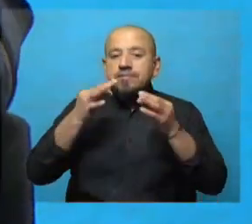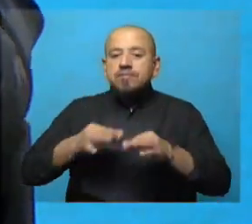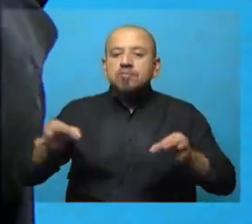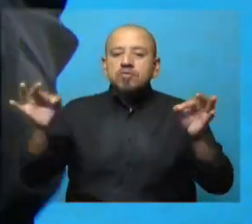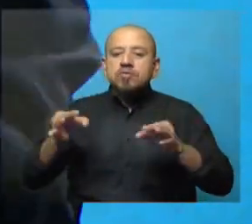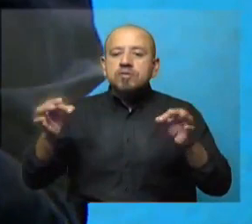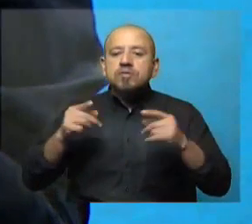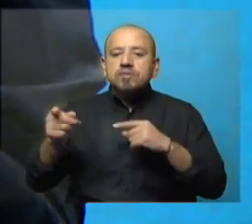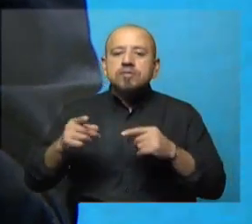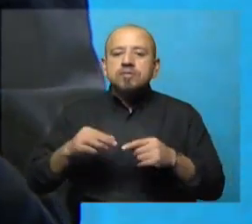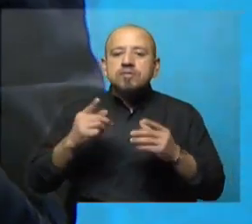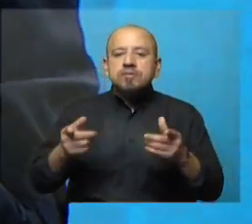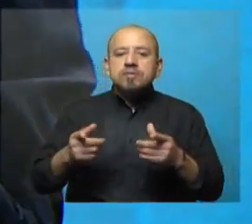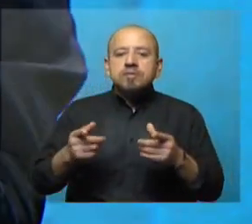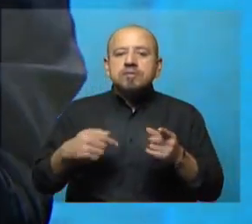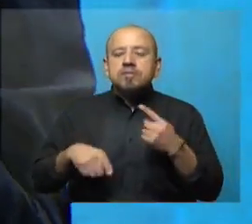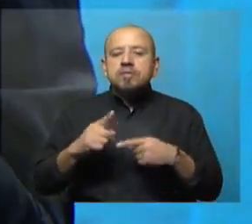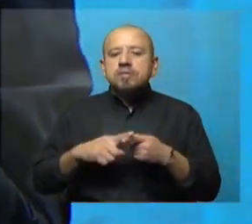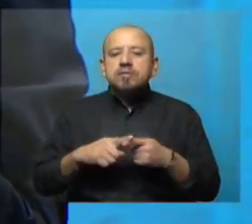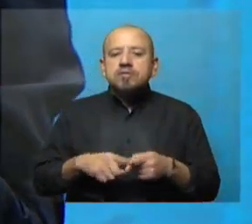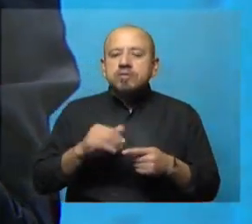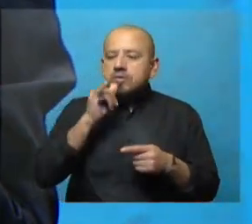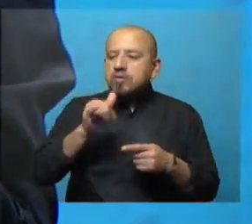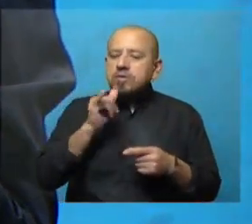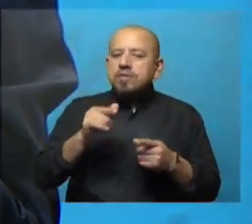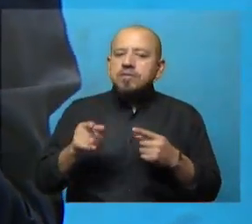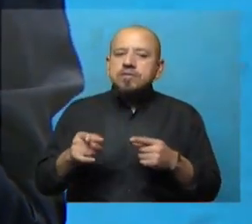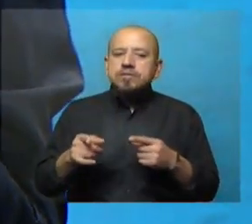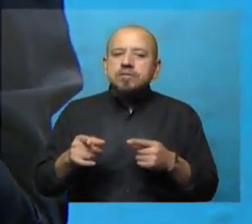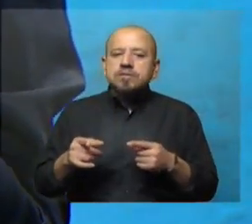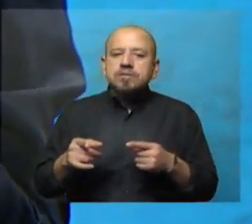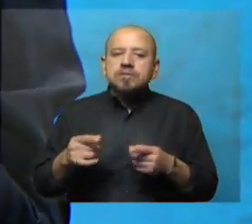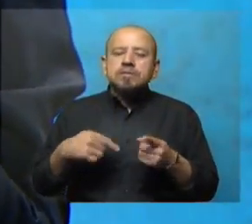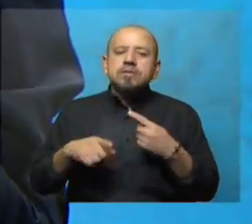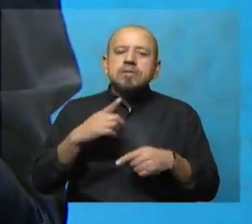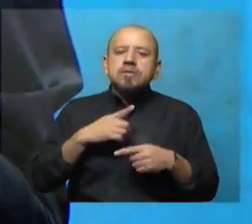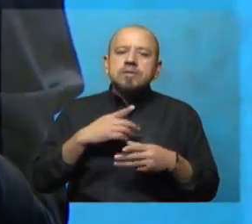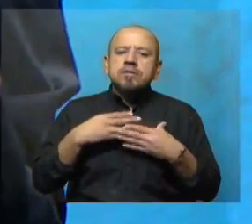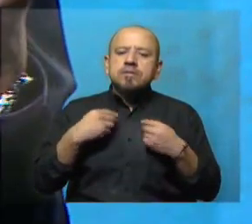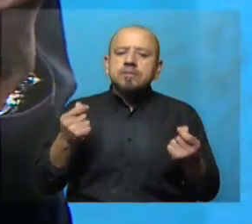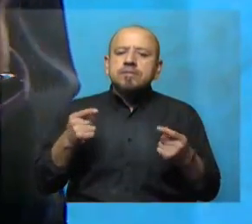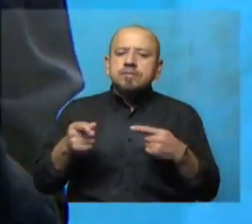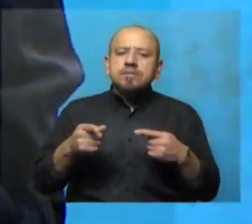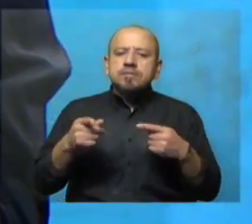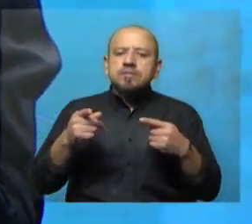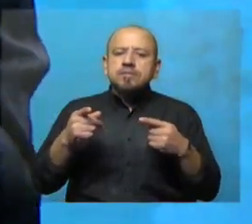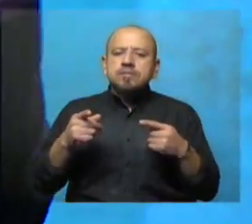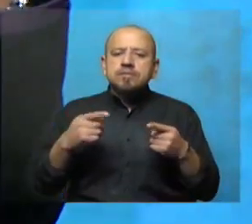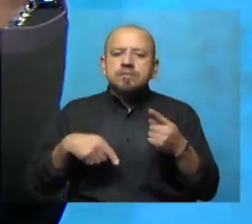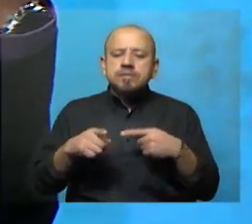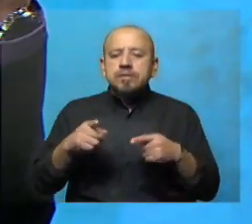emocionarse cuando uno escucha el País de las Maravillas No yo te contaba recién fuera de aire y creo que es una sensación que nos pasó muchos esta canción La grabaste